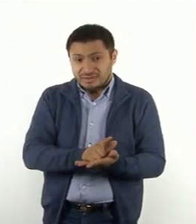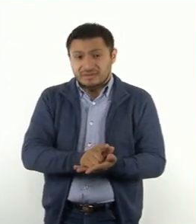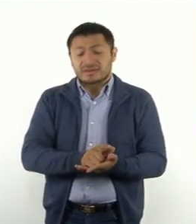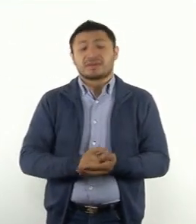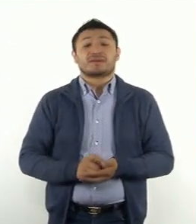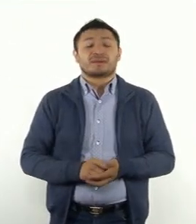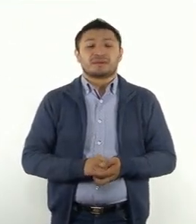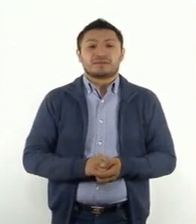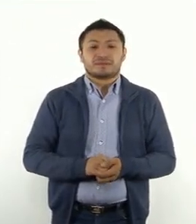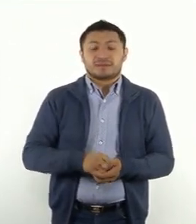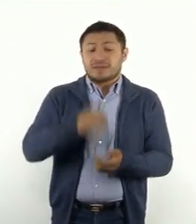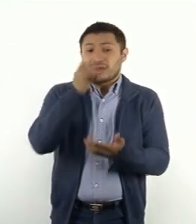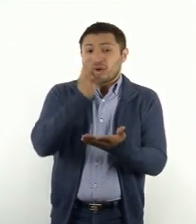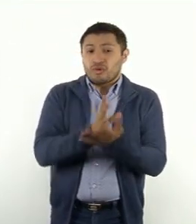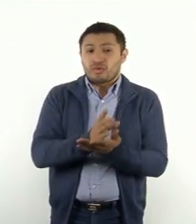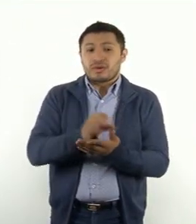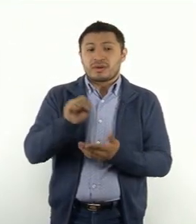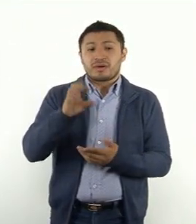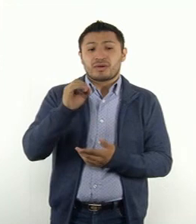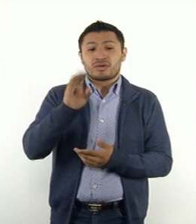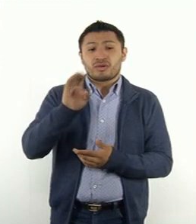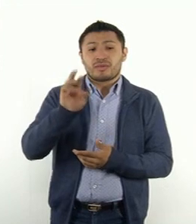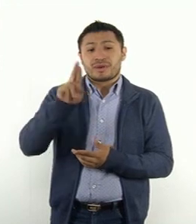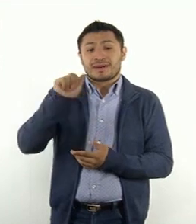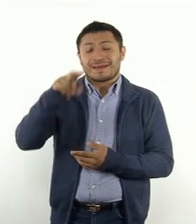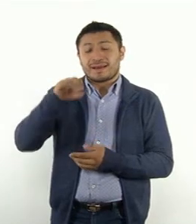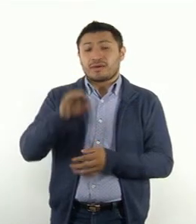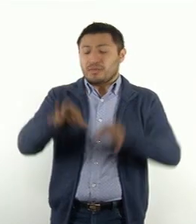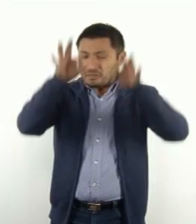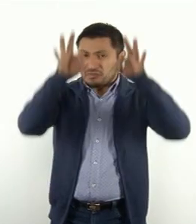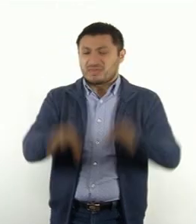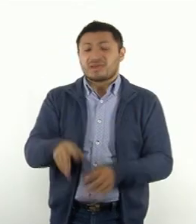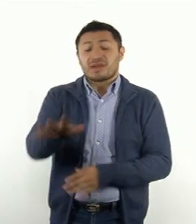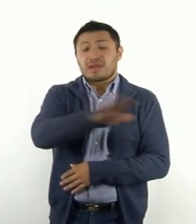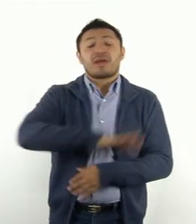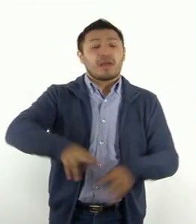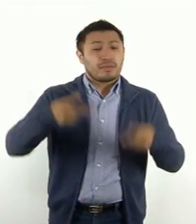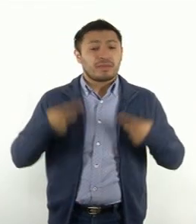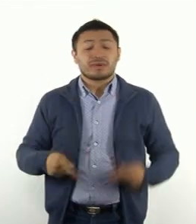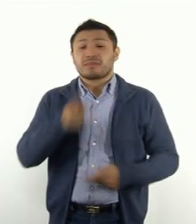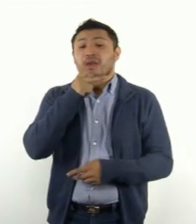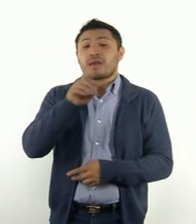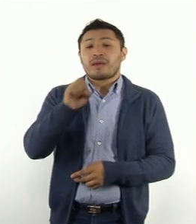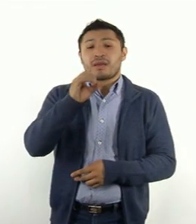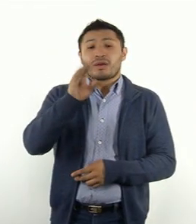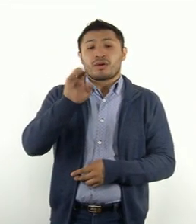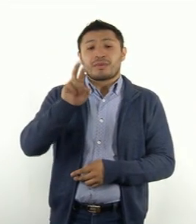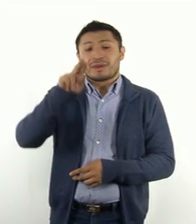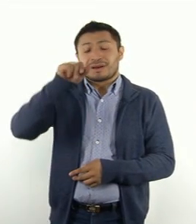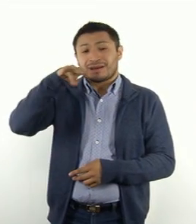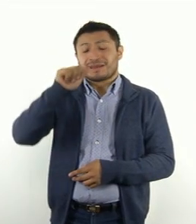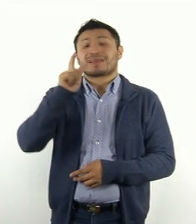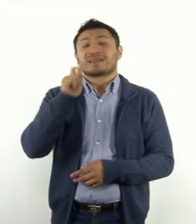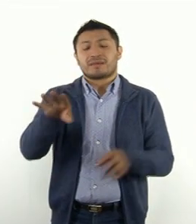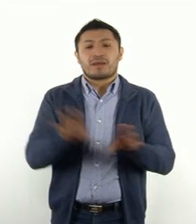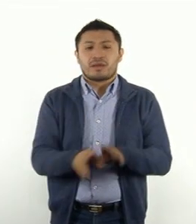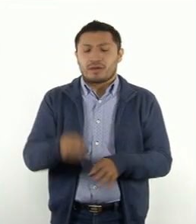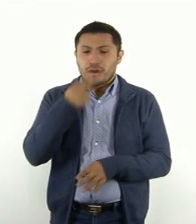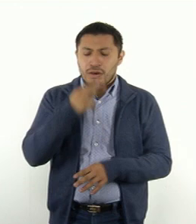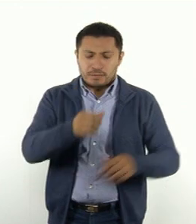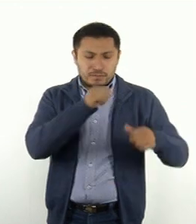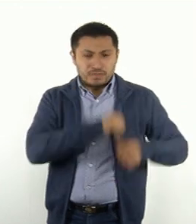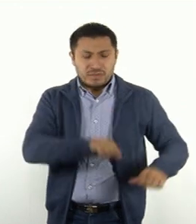popular. El único soberano legítimo es el pueblo. La palabra soberanía se refiere al ejercicio de la autoridad en un